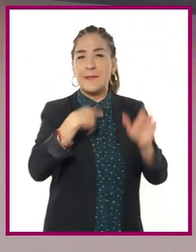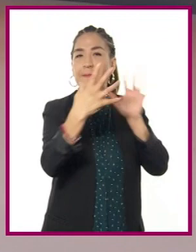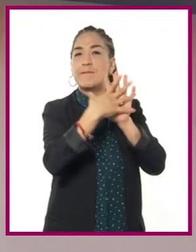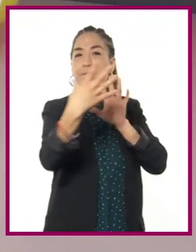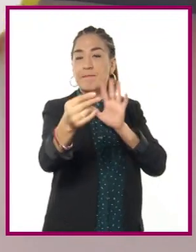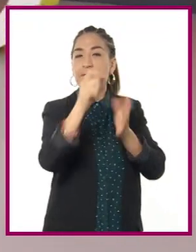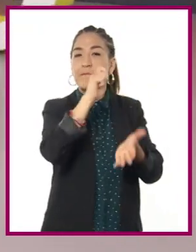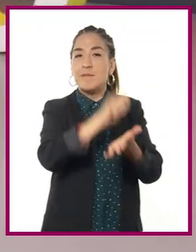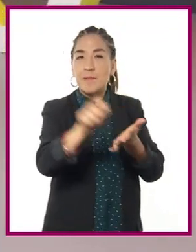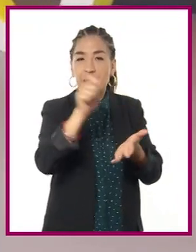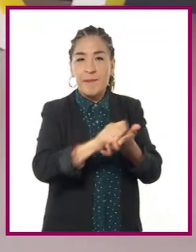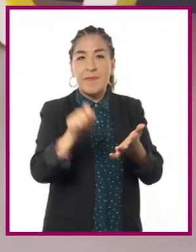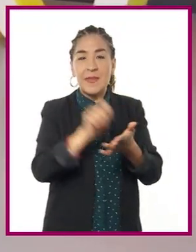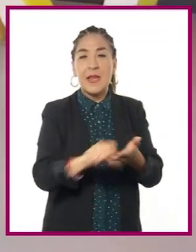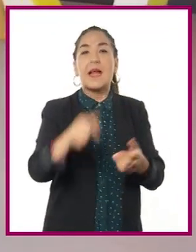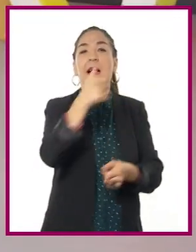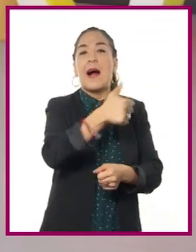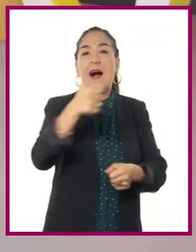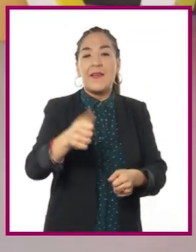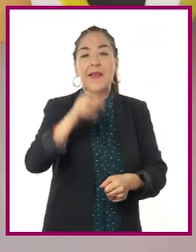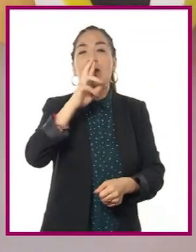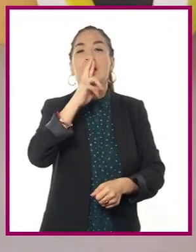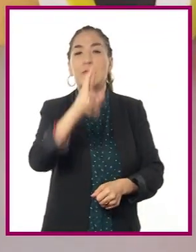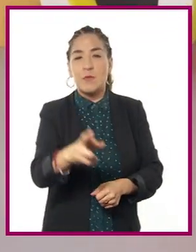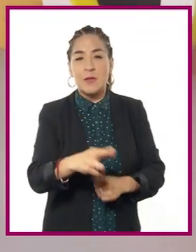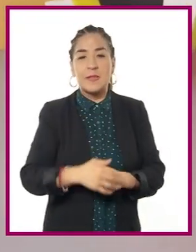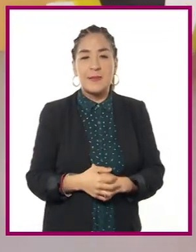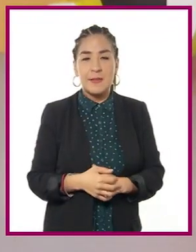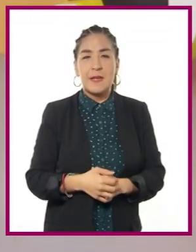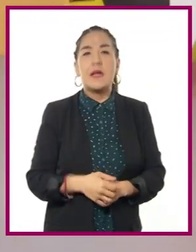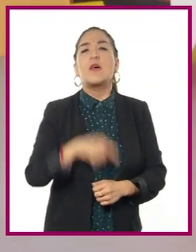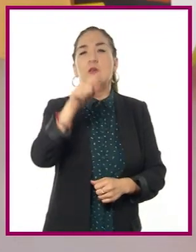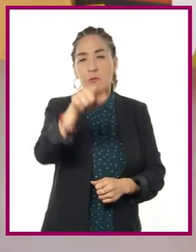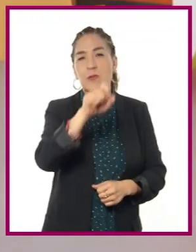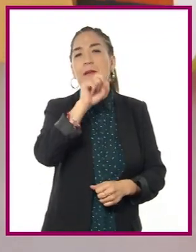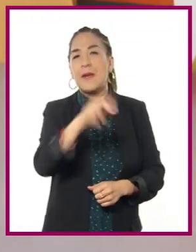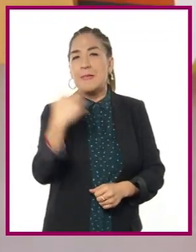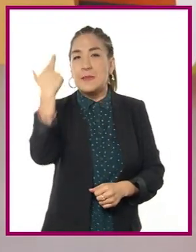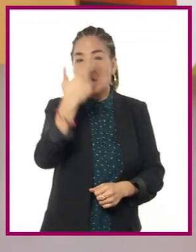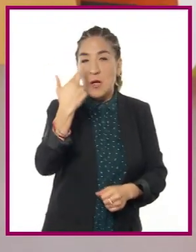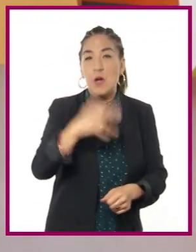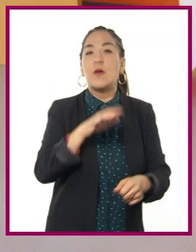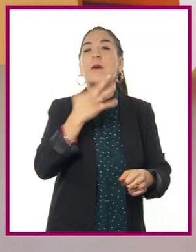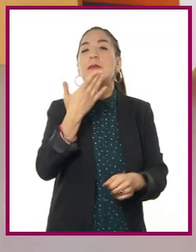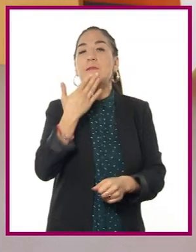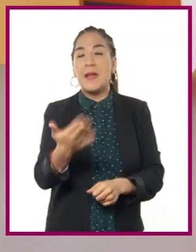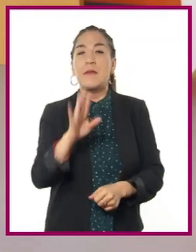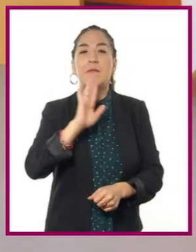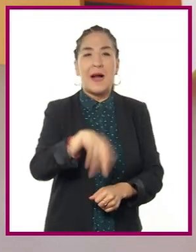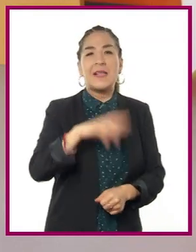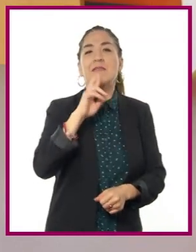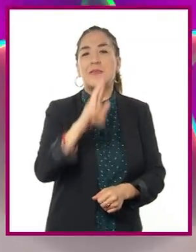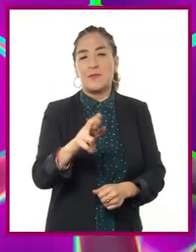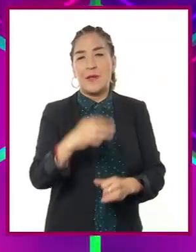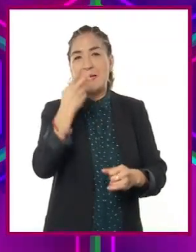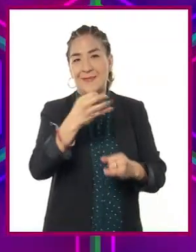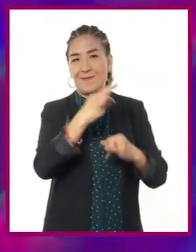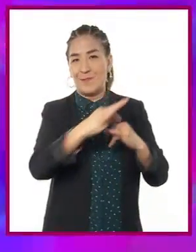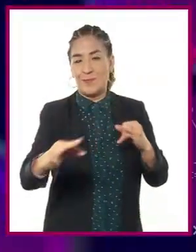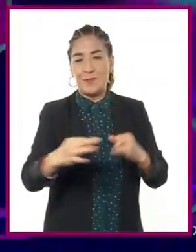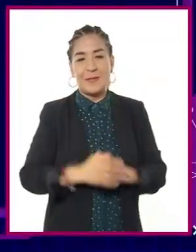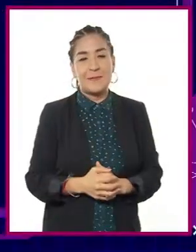anoten cada respuesta en el cuaderno y así verifiquen los resultados al final.